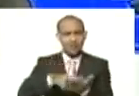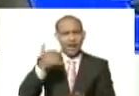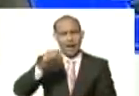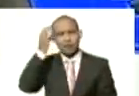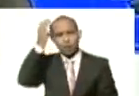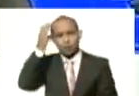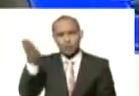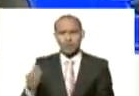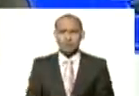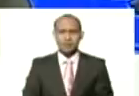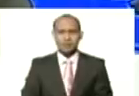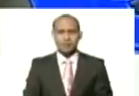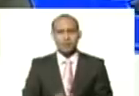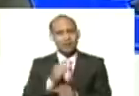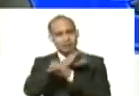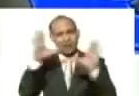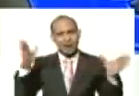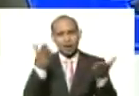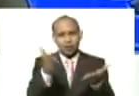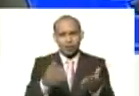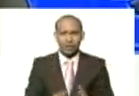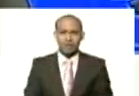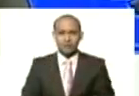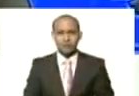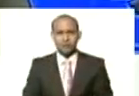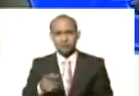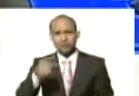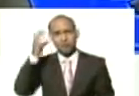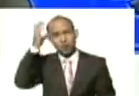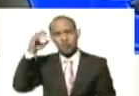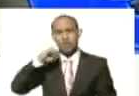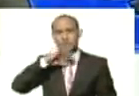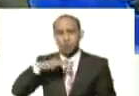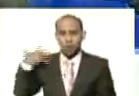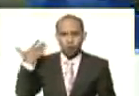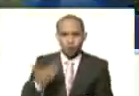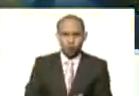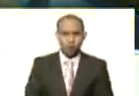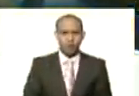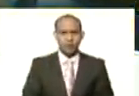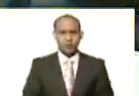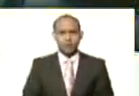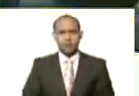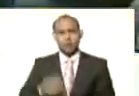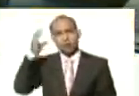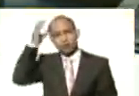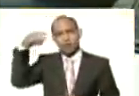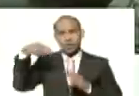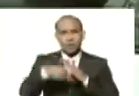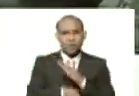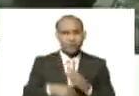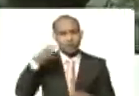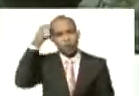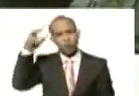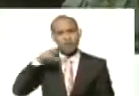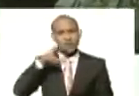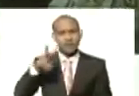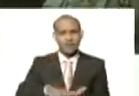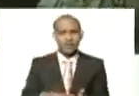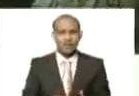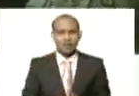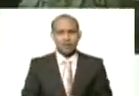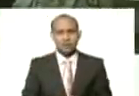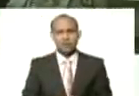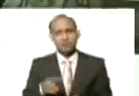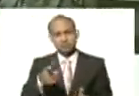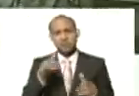conciencia plena de esto. Conciencia histórica, conciencia profunda, conciencia de la verdad. Y